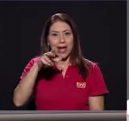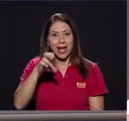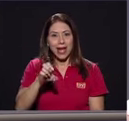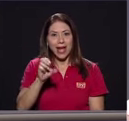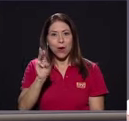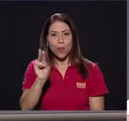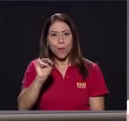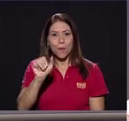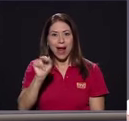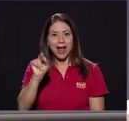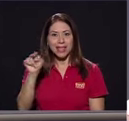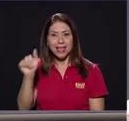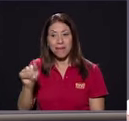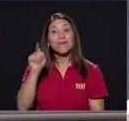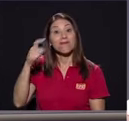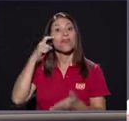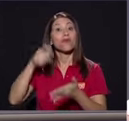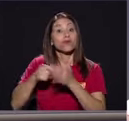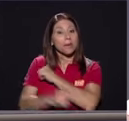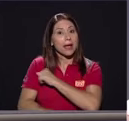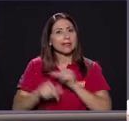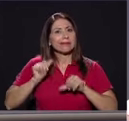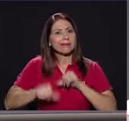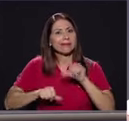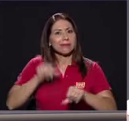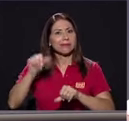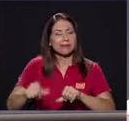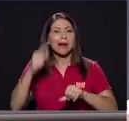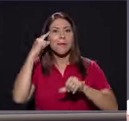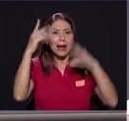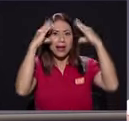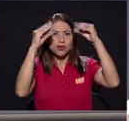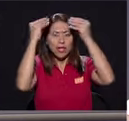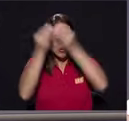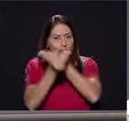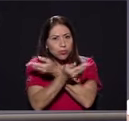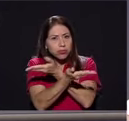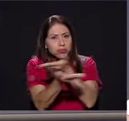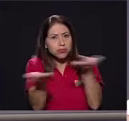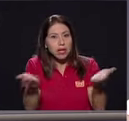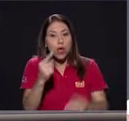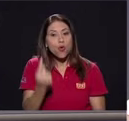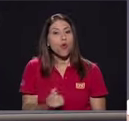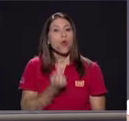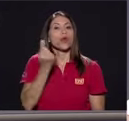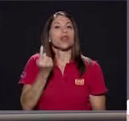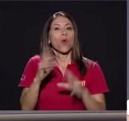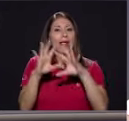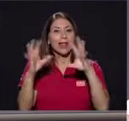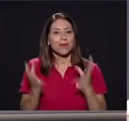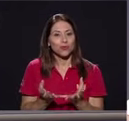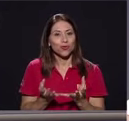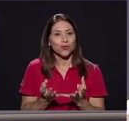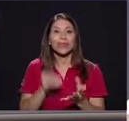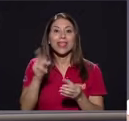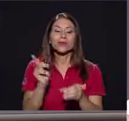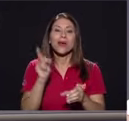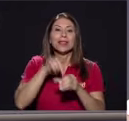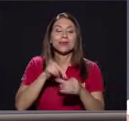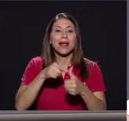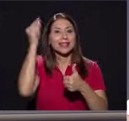Umaña, quien reconoce los esfuerzos país para la apertura de los datos y que esto es único en el mundo,